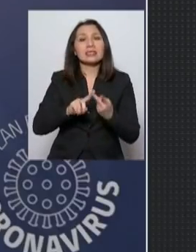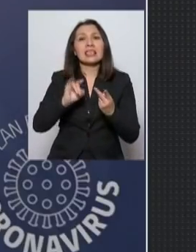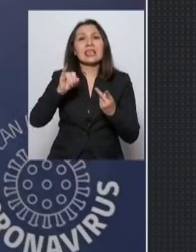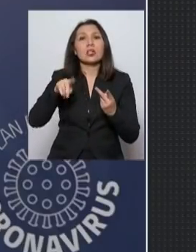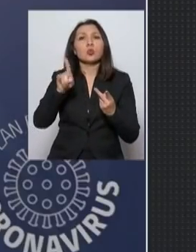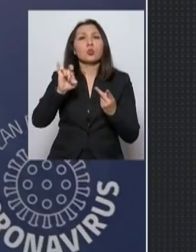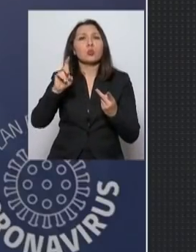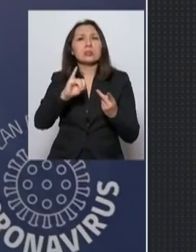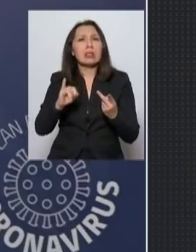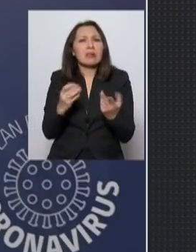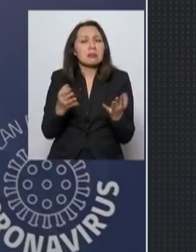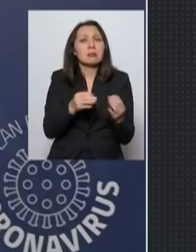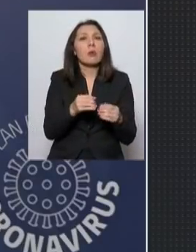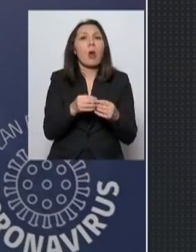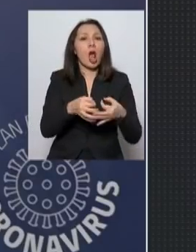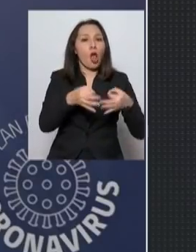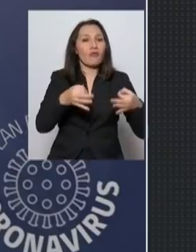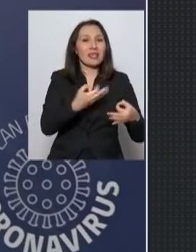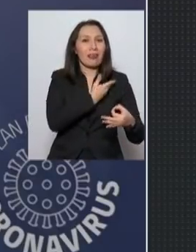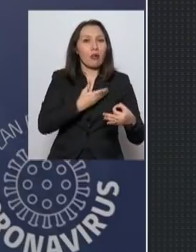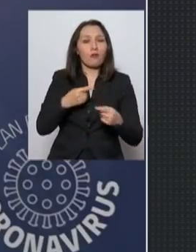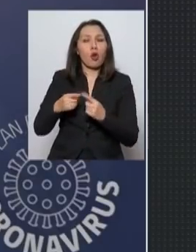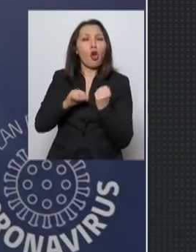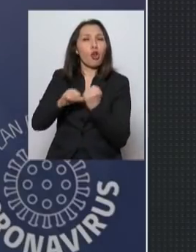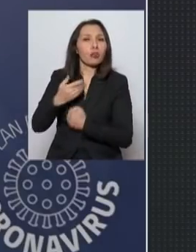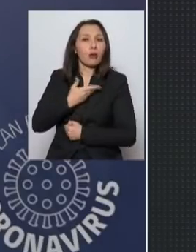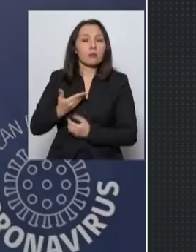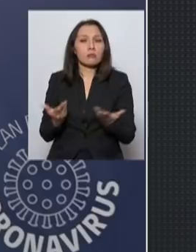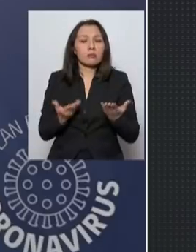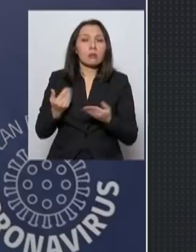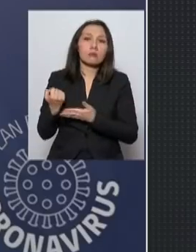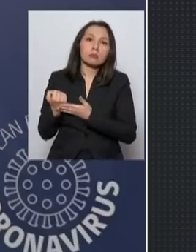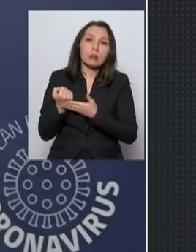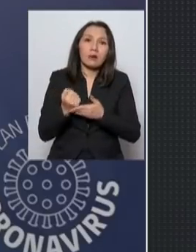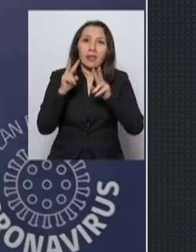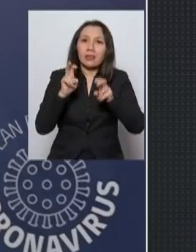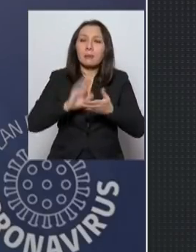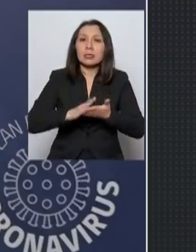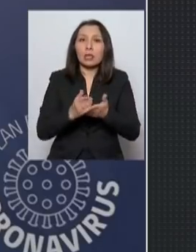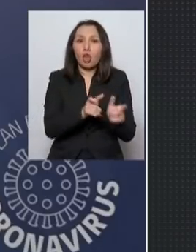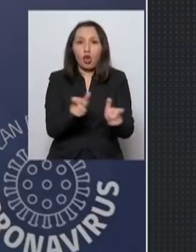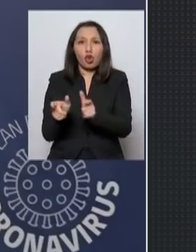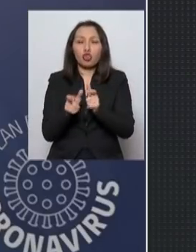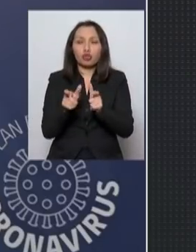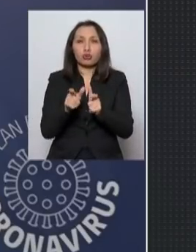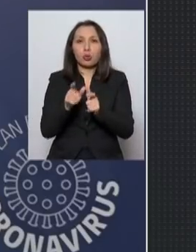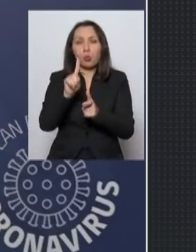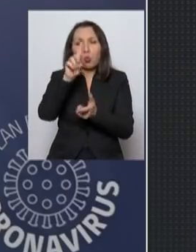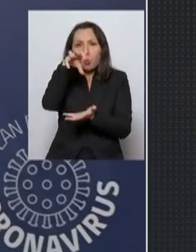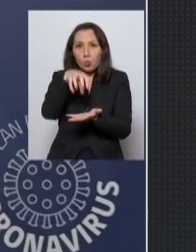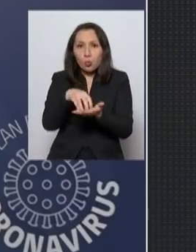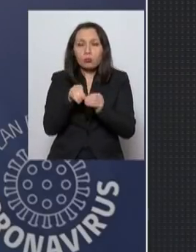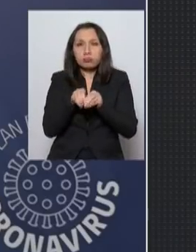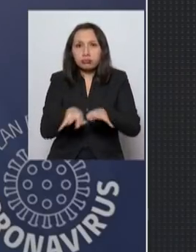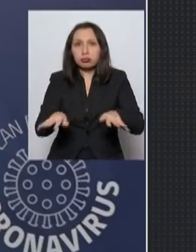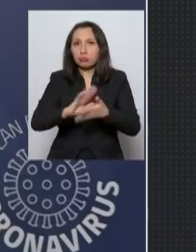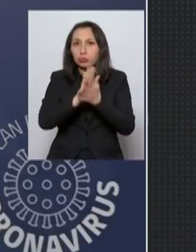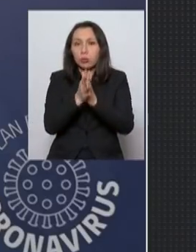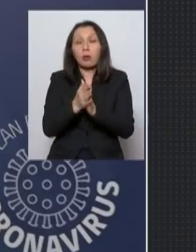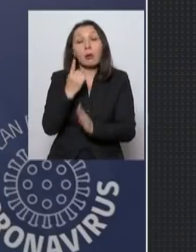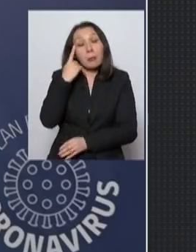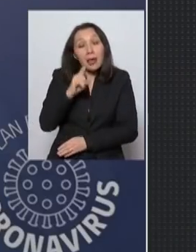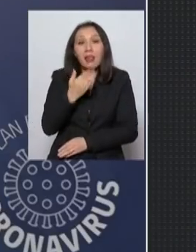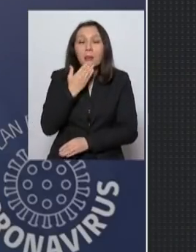podría decir oficialismo y oposición, de alguna manera, que refuerza en materia sanitaria el control central, pero también